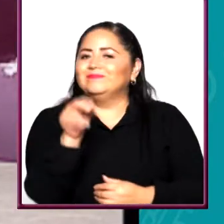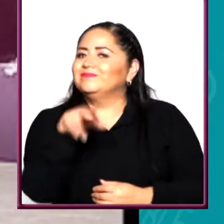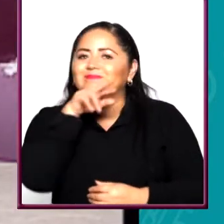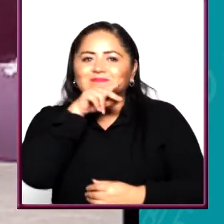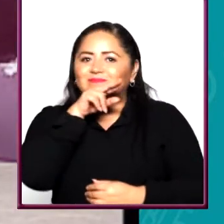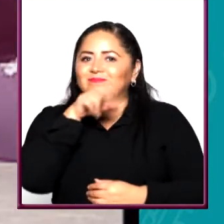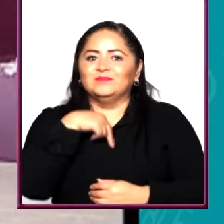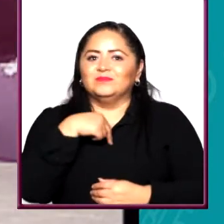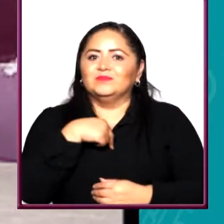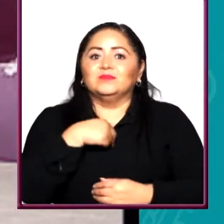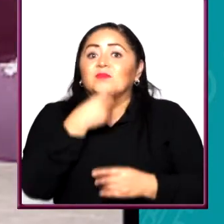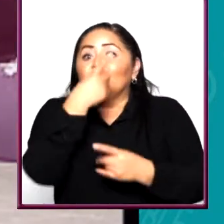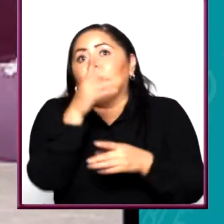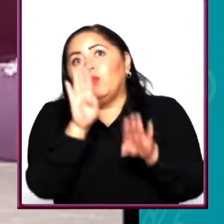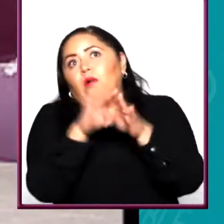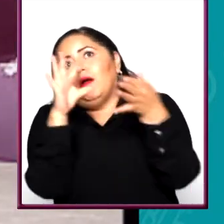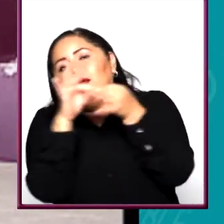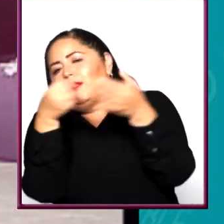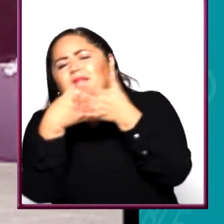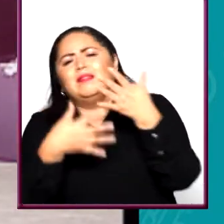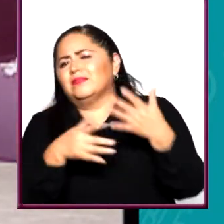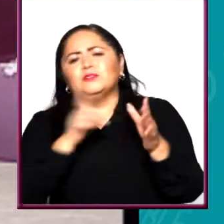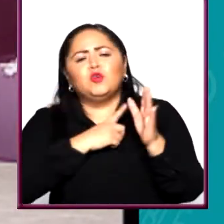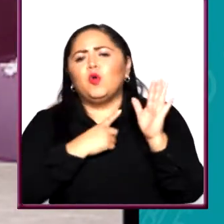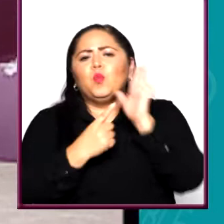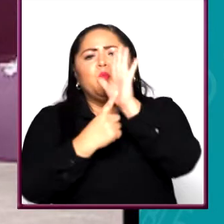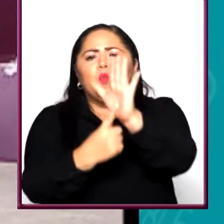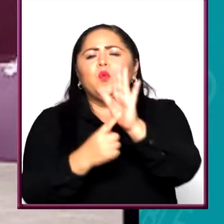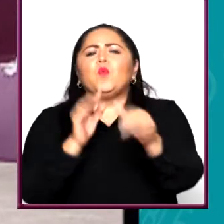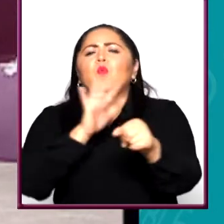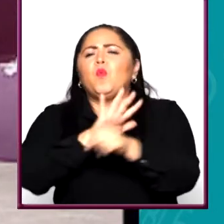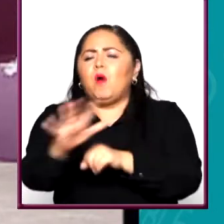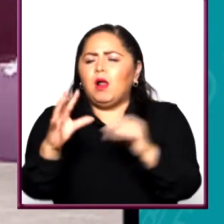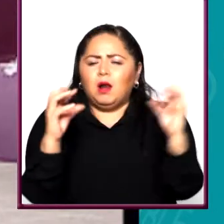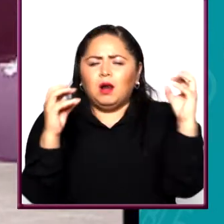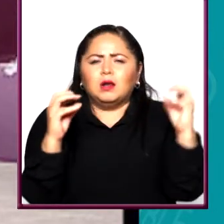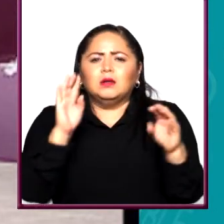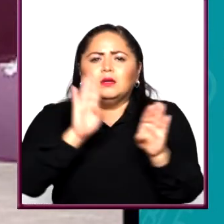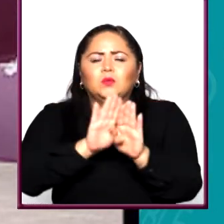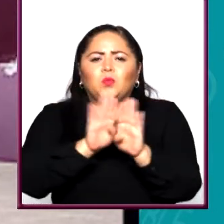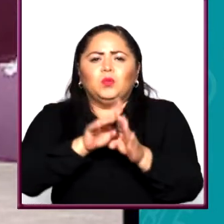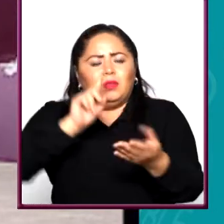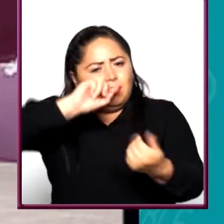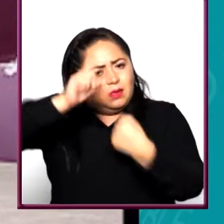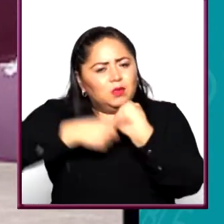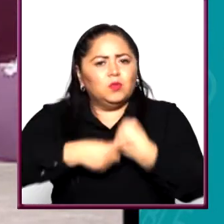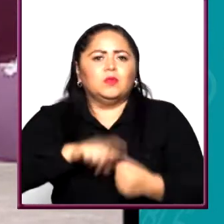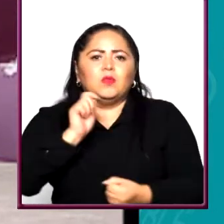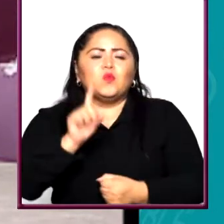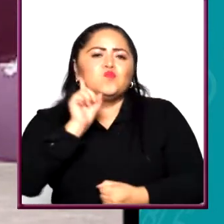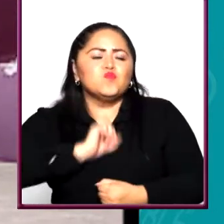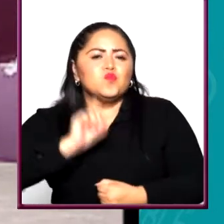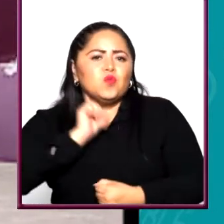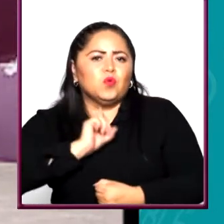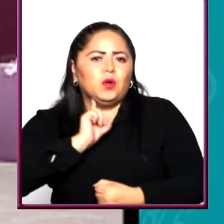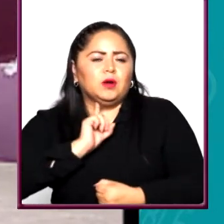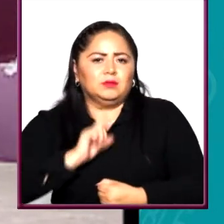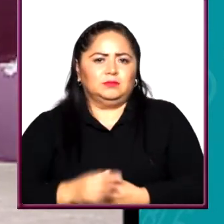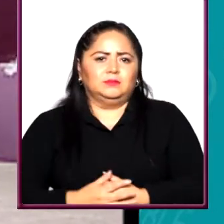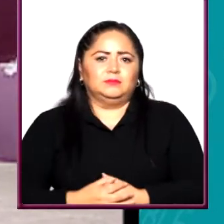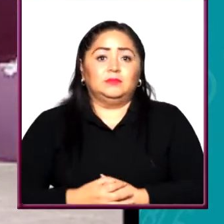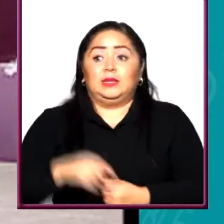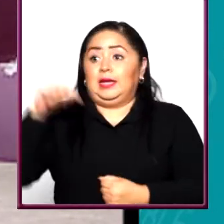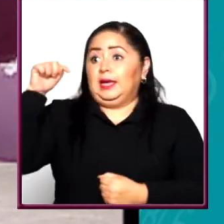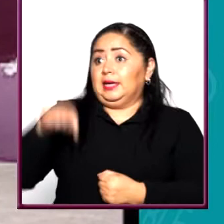No te preocupes, no te voy a dar una receta de cocina. Te voy a mostrar el tamaño aproximado que tienen los órganos internos del aparato sexual